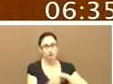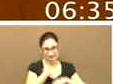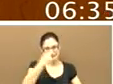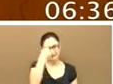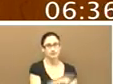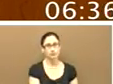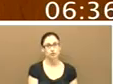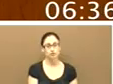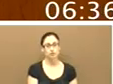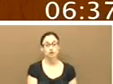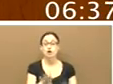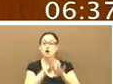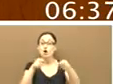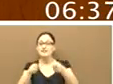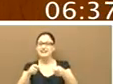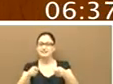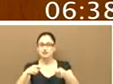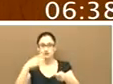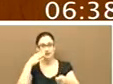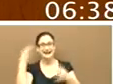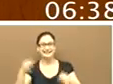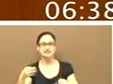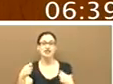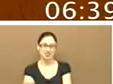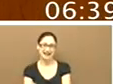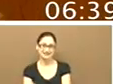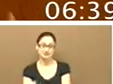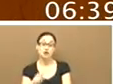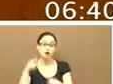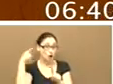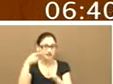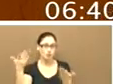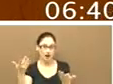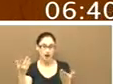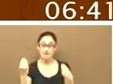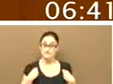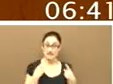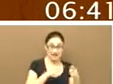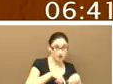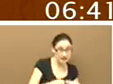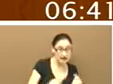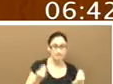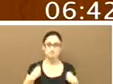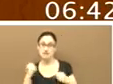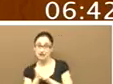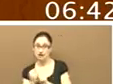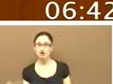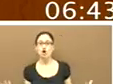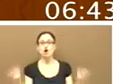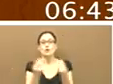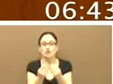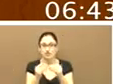hay que dar garantías a los comerciantes que deben también poder conciliar entre otras cosas su vida familiar y su vida laboral